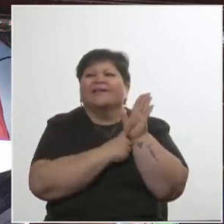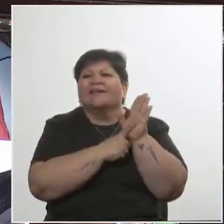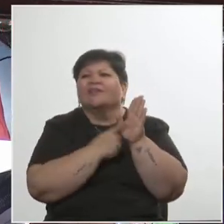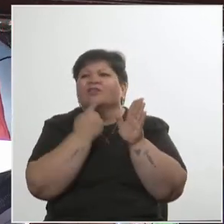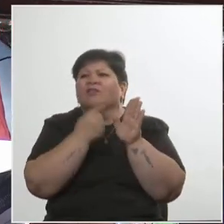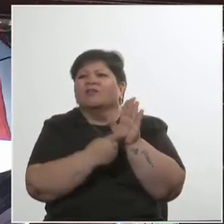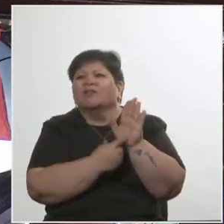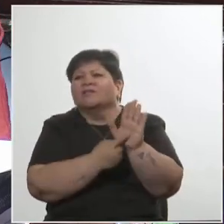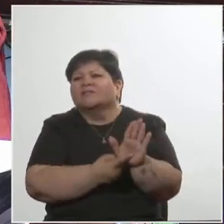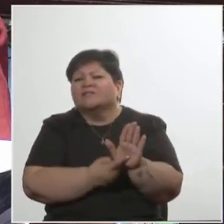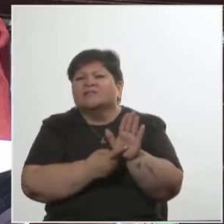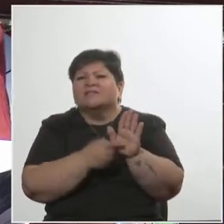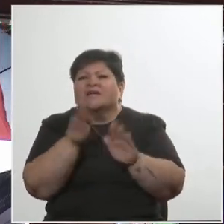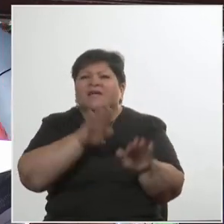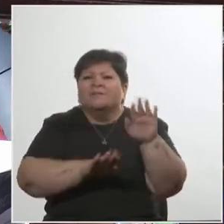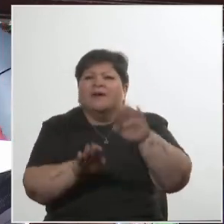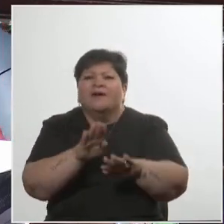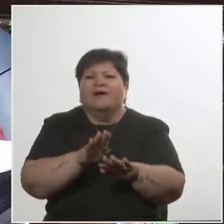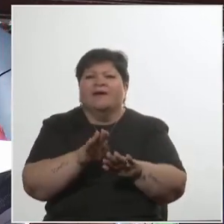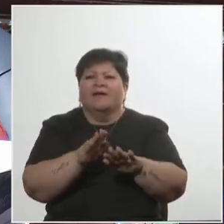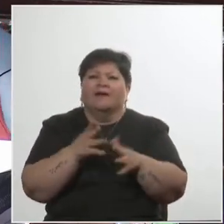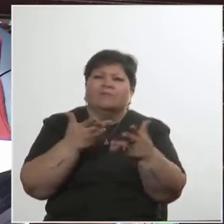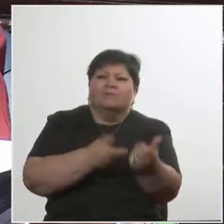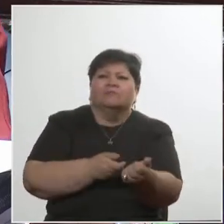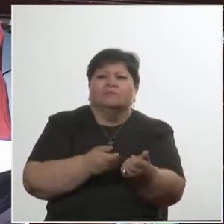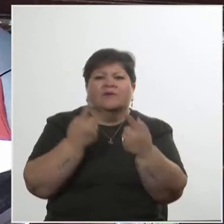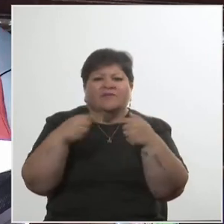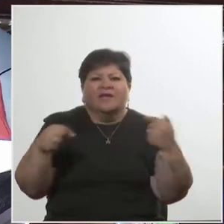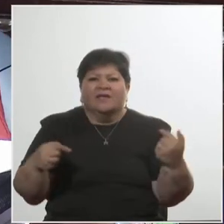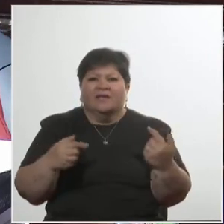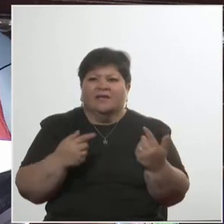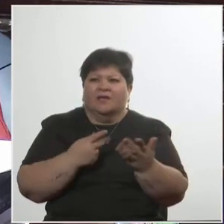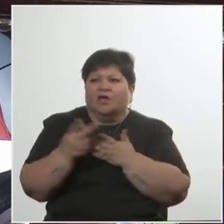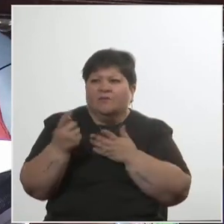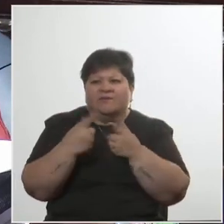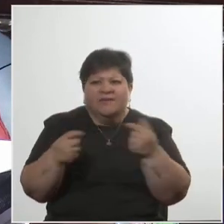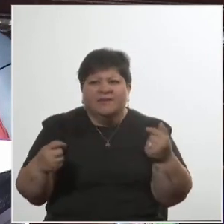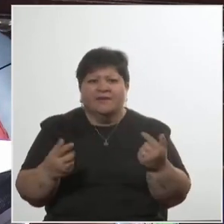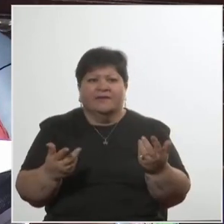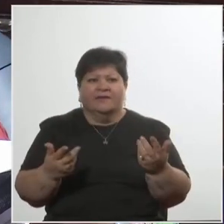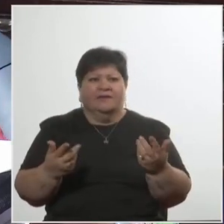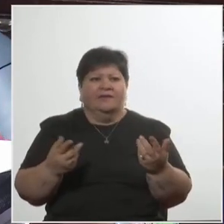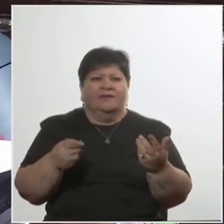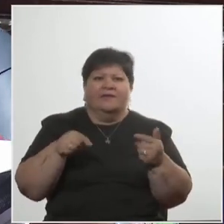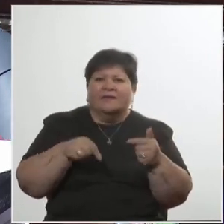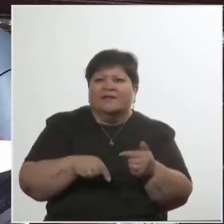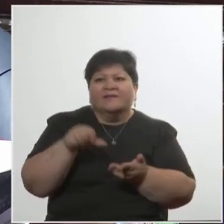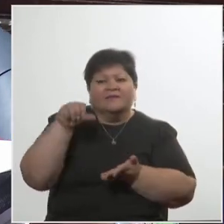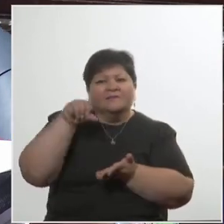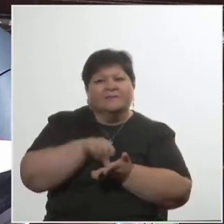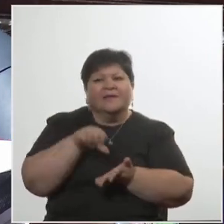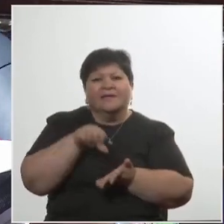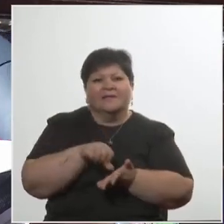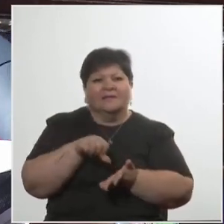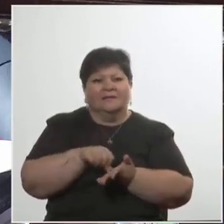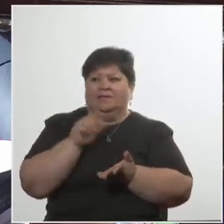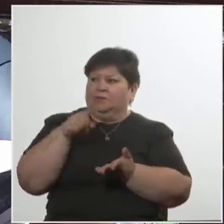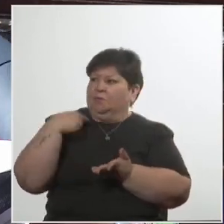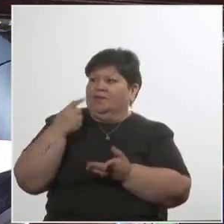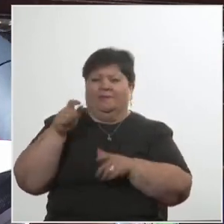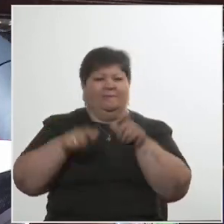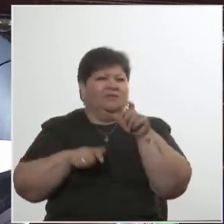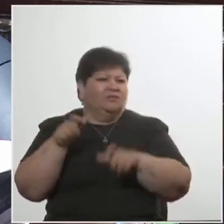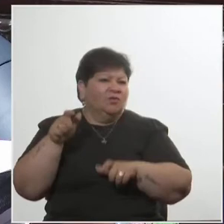bienes este el proyecto dice que va a reparar viene miren este país y nuestra gente